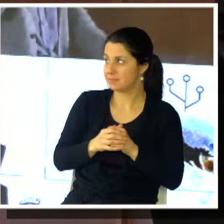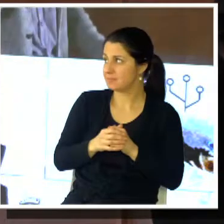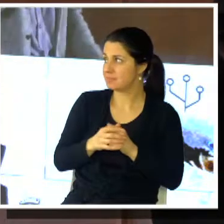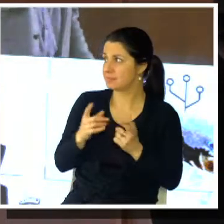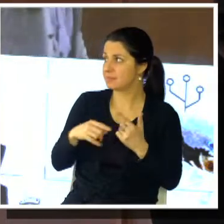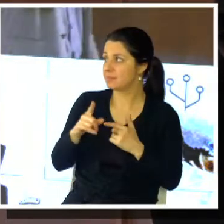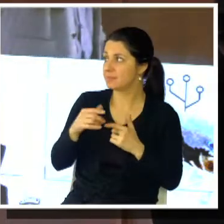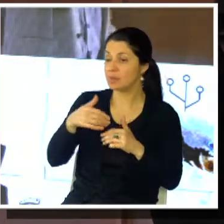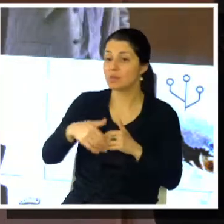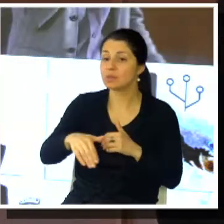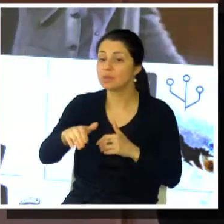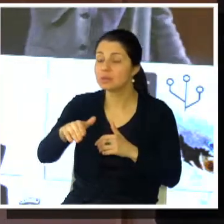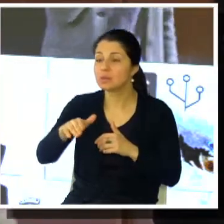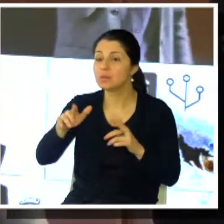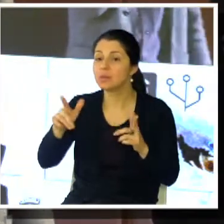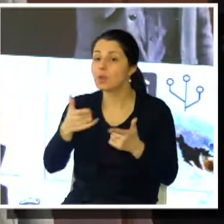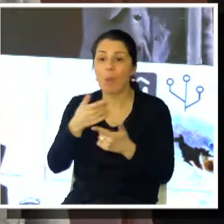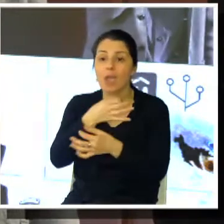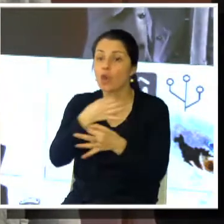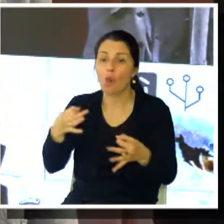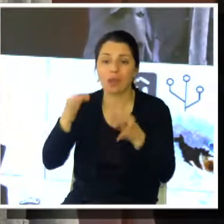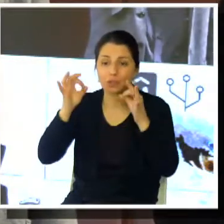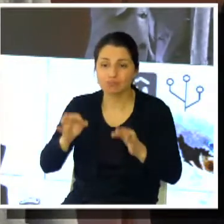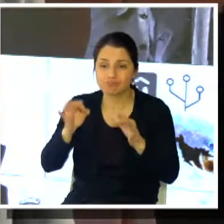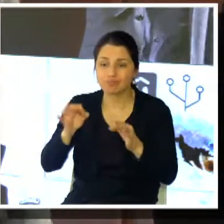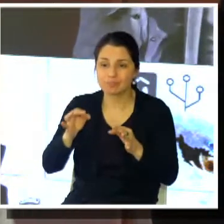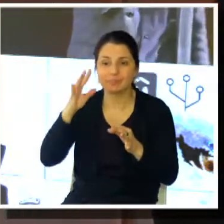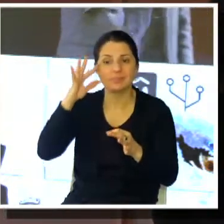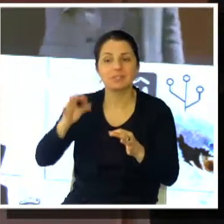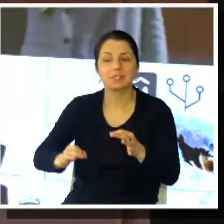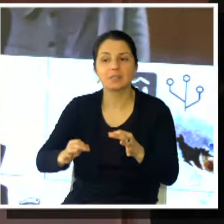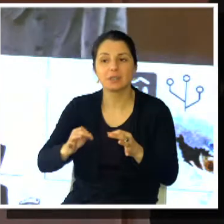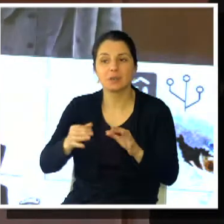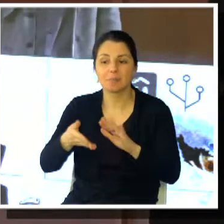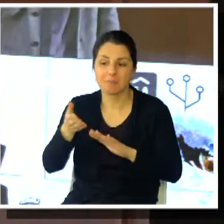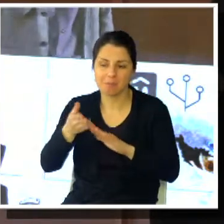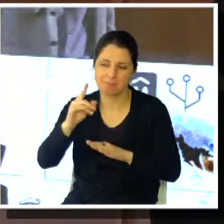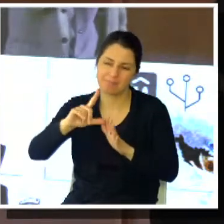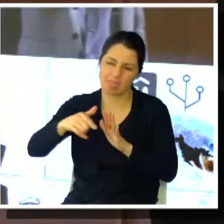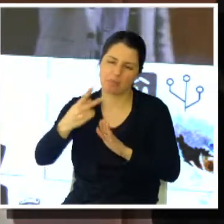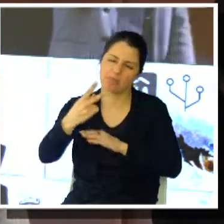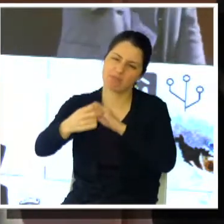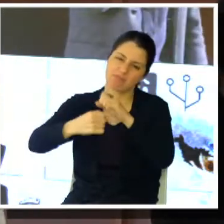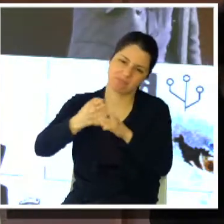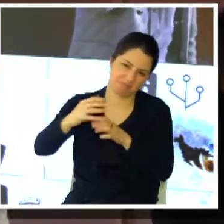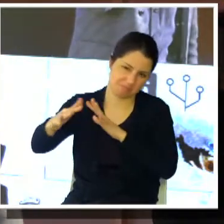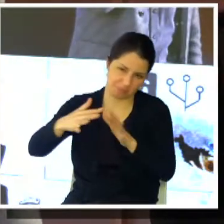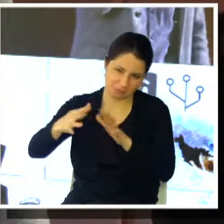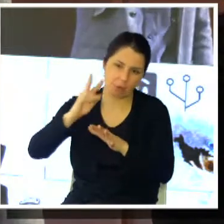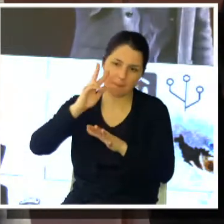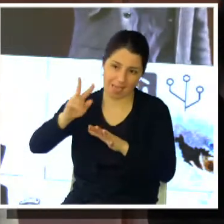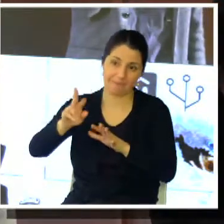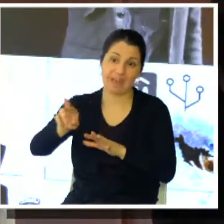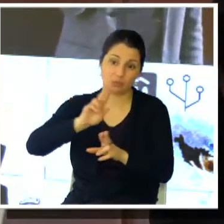pero que todavía no tiene nada concreto. Yo creo que vamos a demorar por lo menos un par de años más para ver cosas